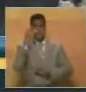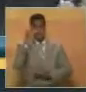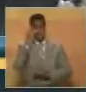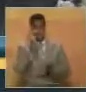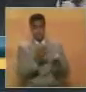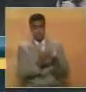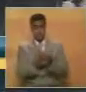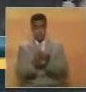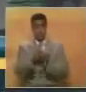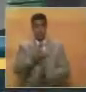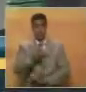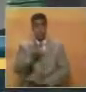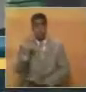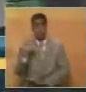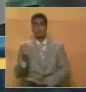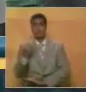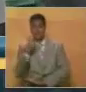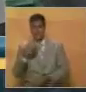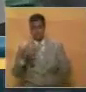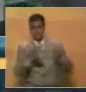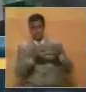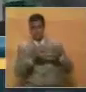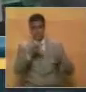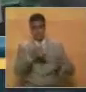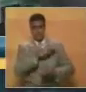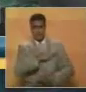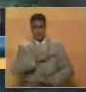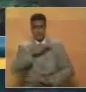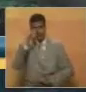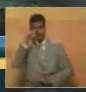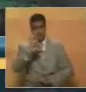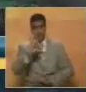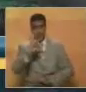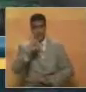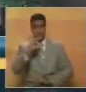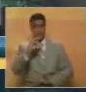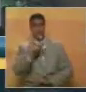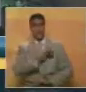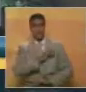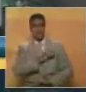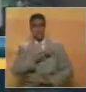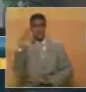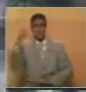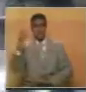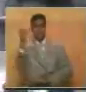los estudiantes en Washington, sostendrán reuniones con las misiones de México, Chile, Colombia y Ecuador.